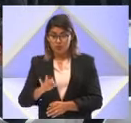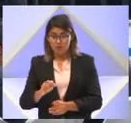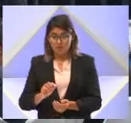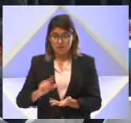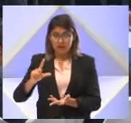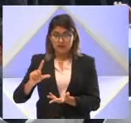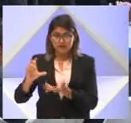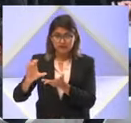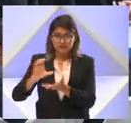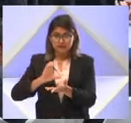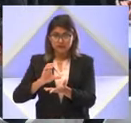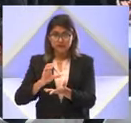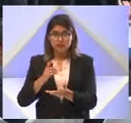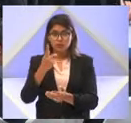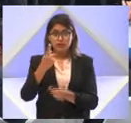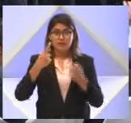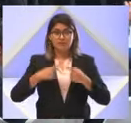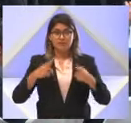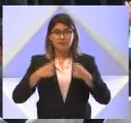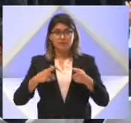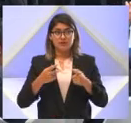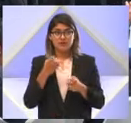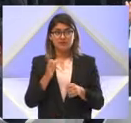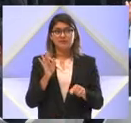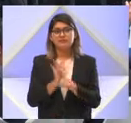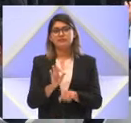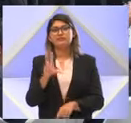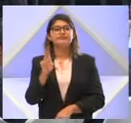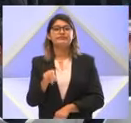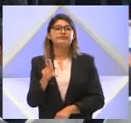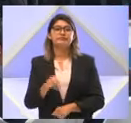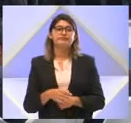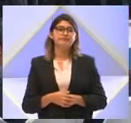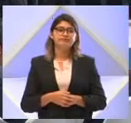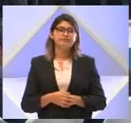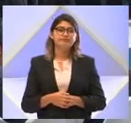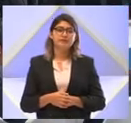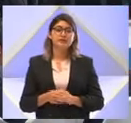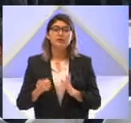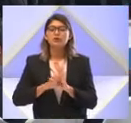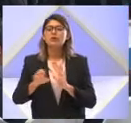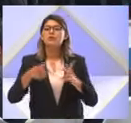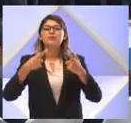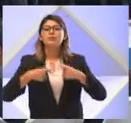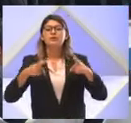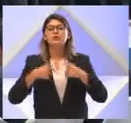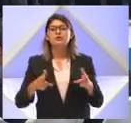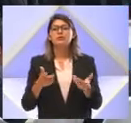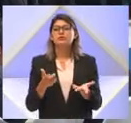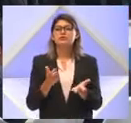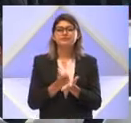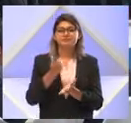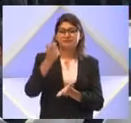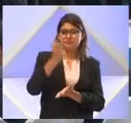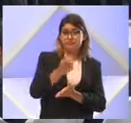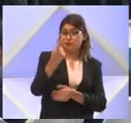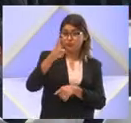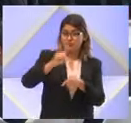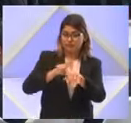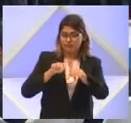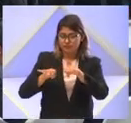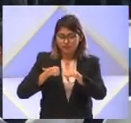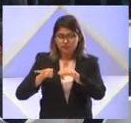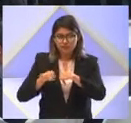ingreso mensual de un no es asequible si las personas ganan 100 pesos